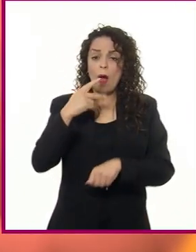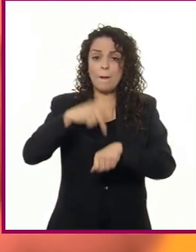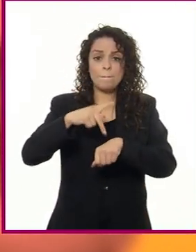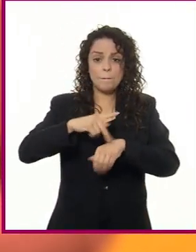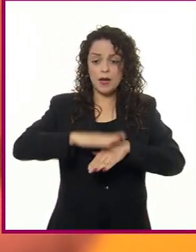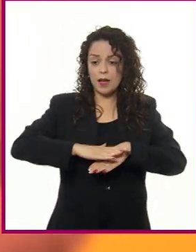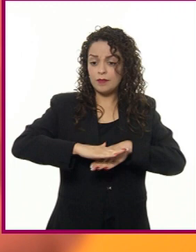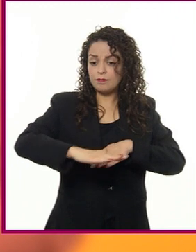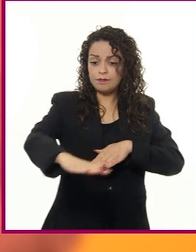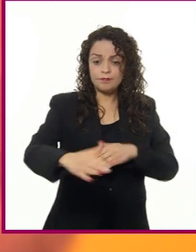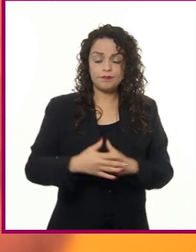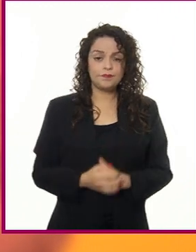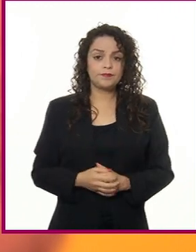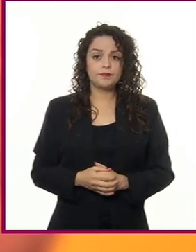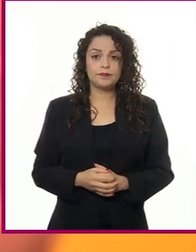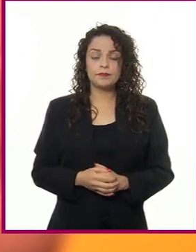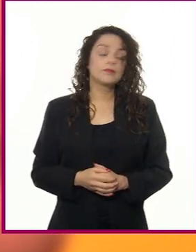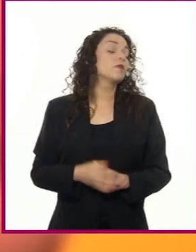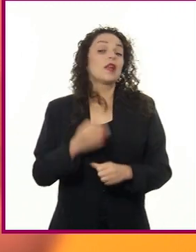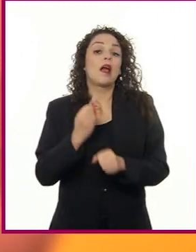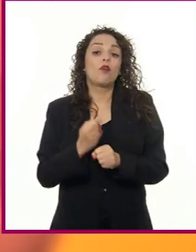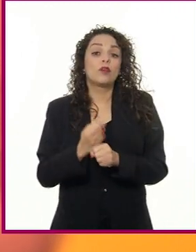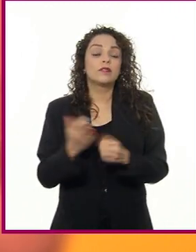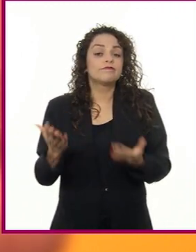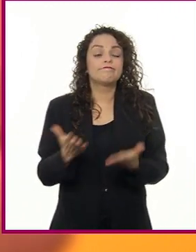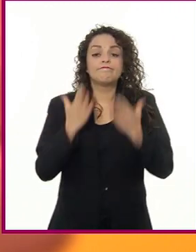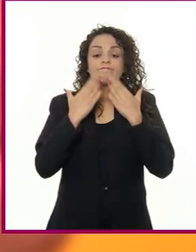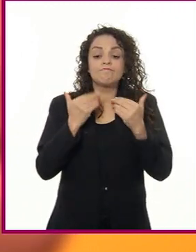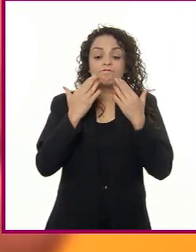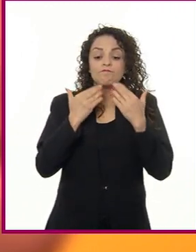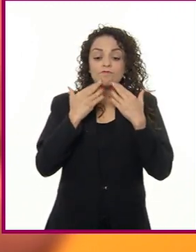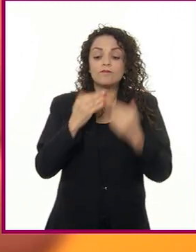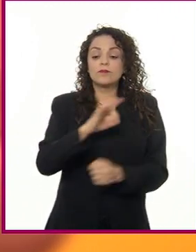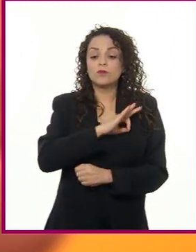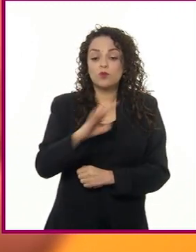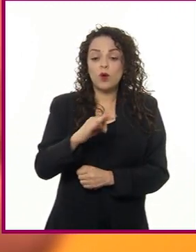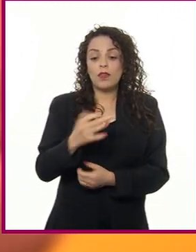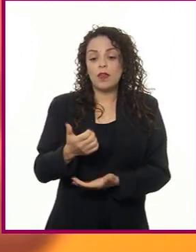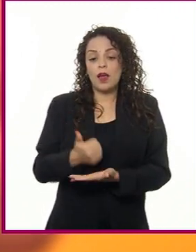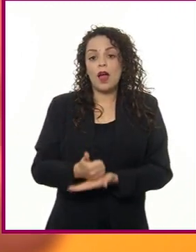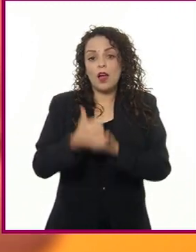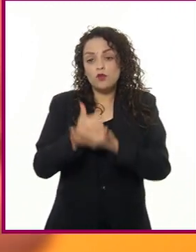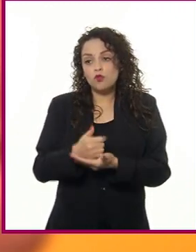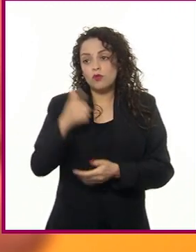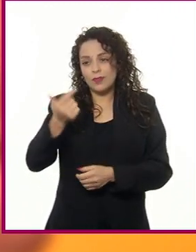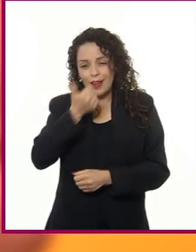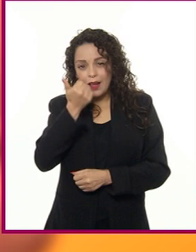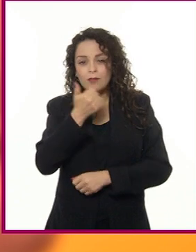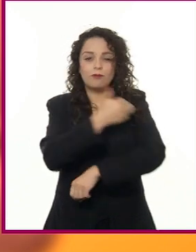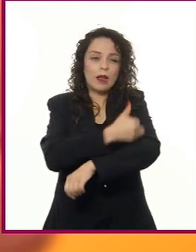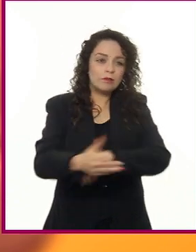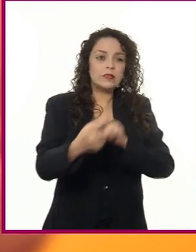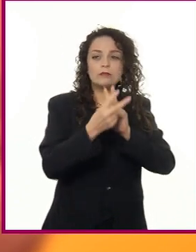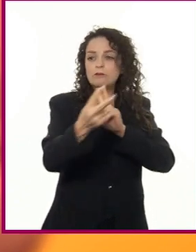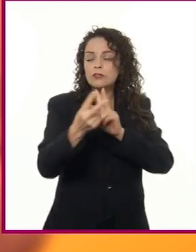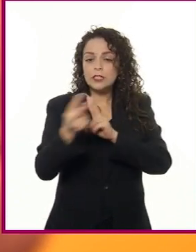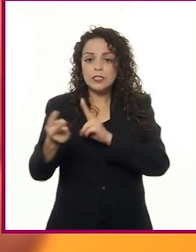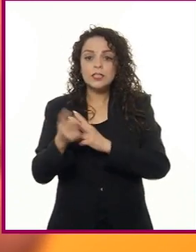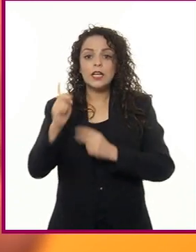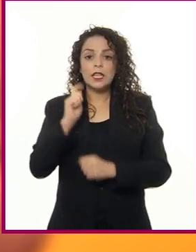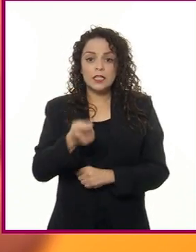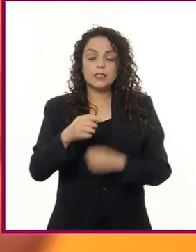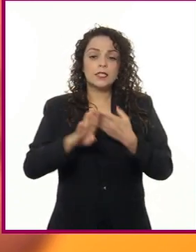ahora no han contado con los medios técnicos que permita a la alumna, su familia y sus vecinos evitar